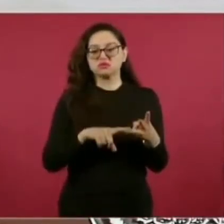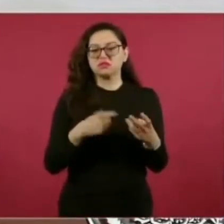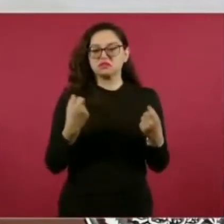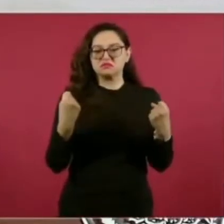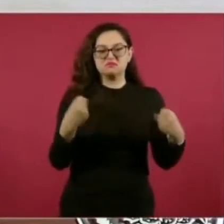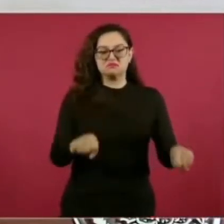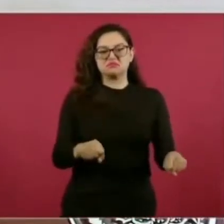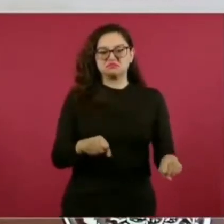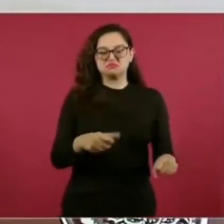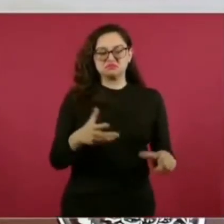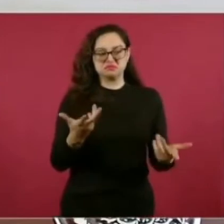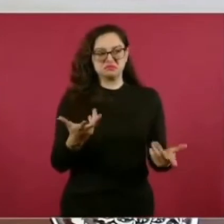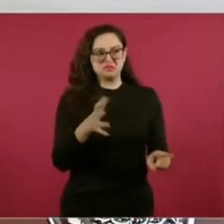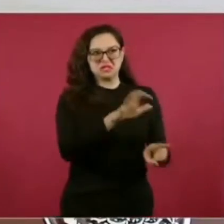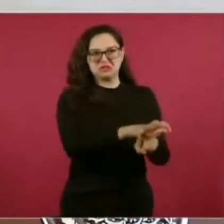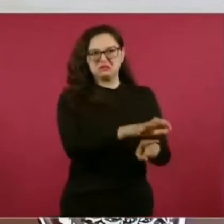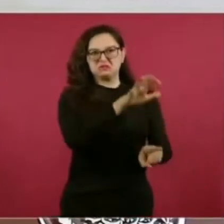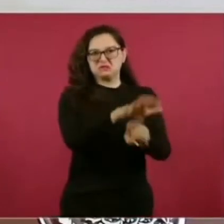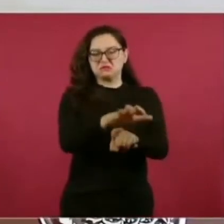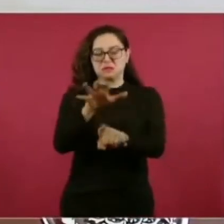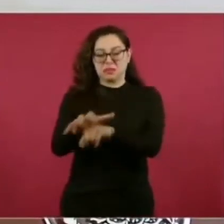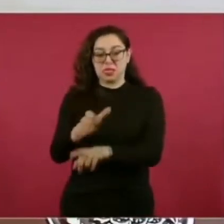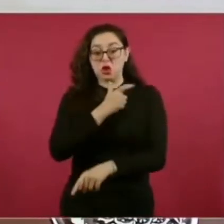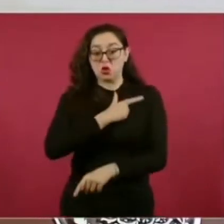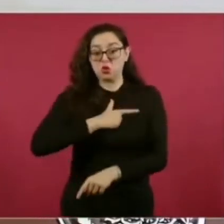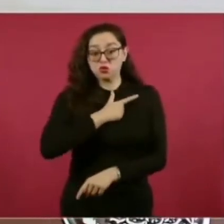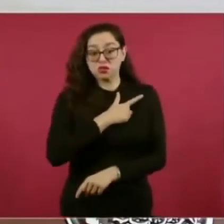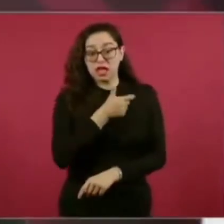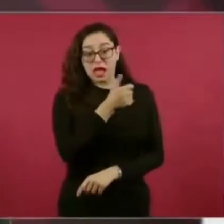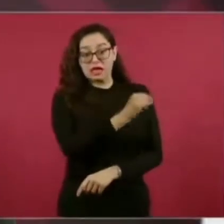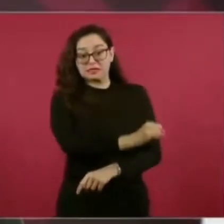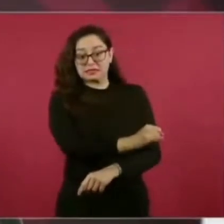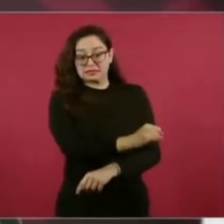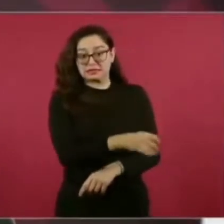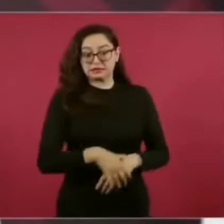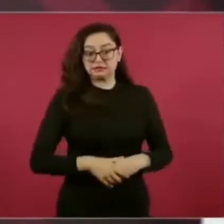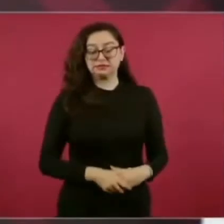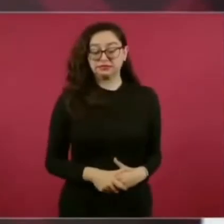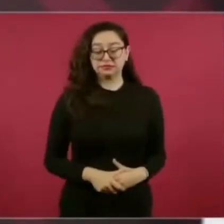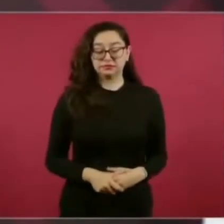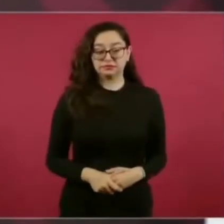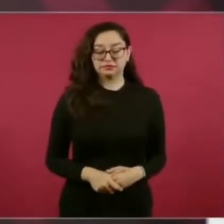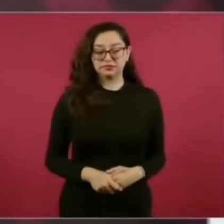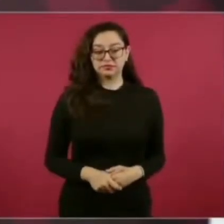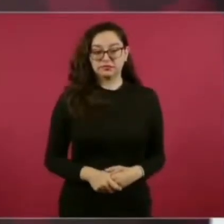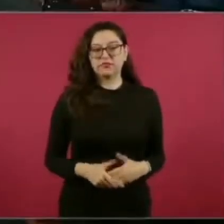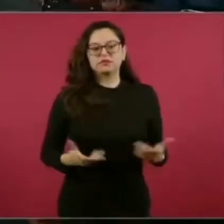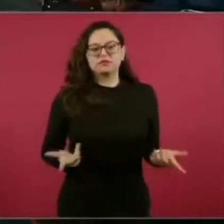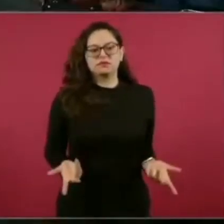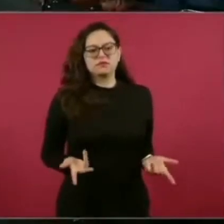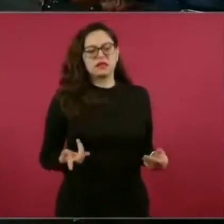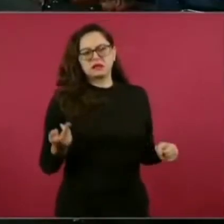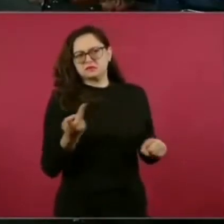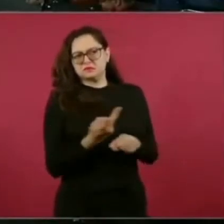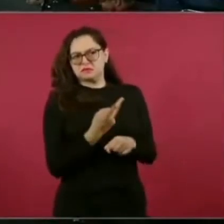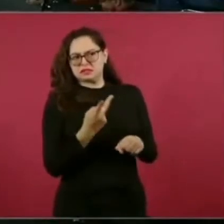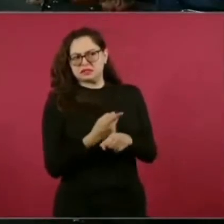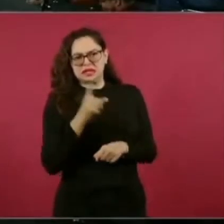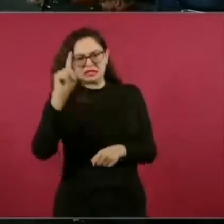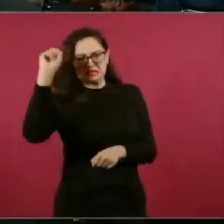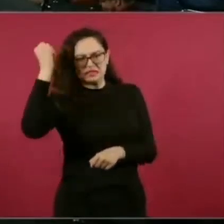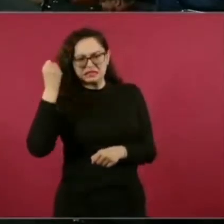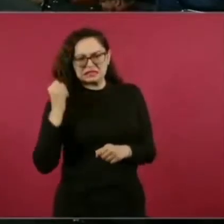fachos, es decir, muy autoritarios. O sea, los hechos violentos en Sinaloa entonces